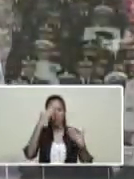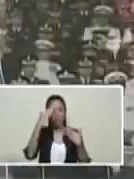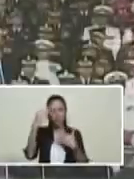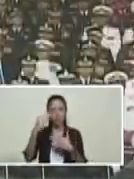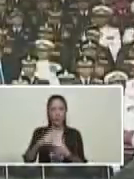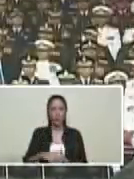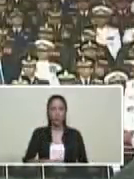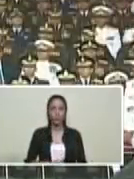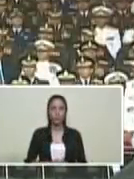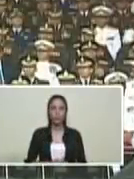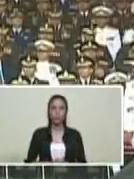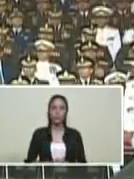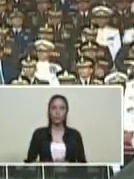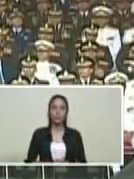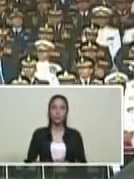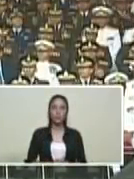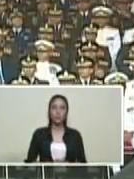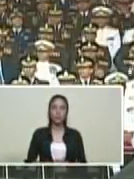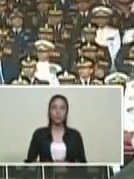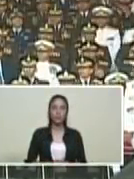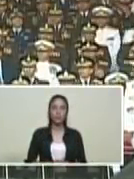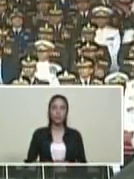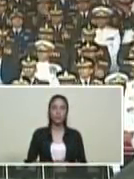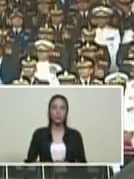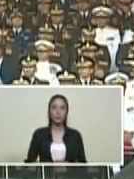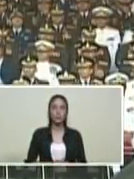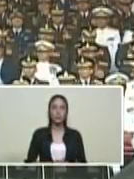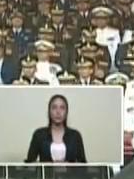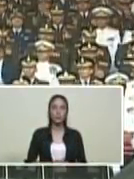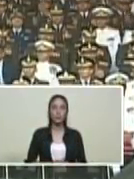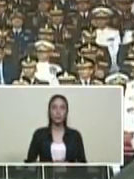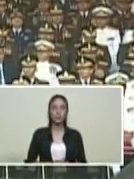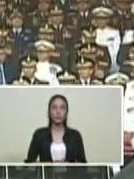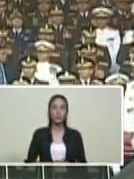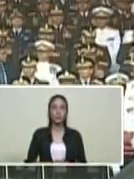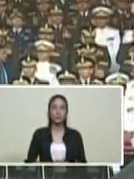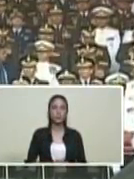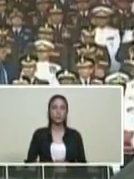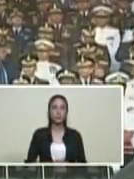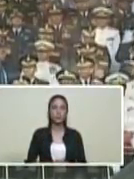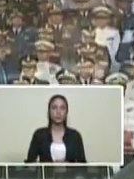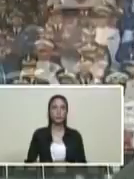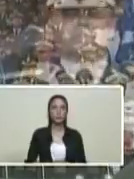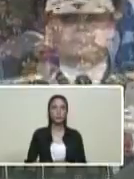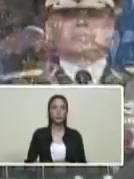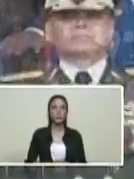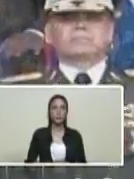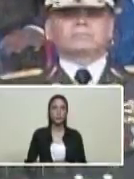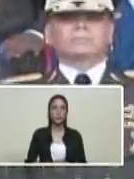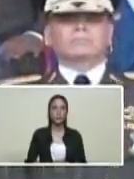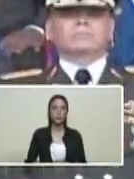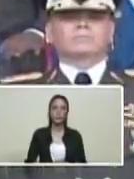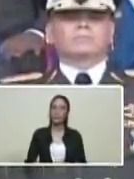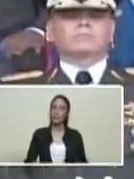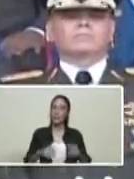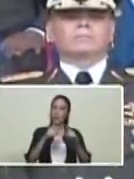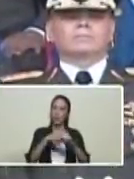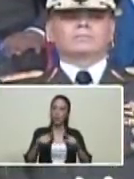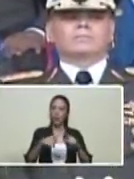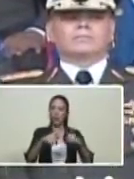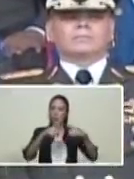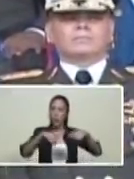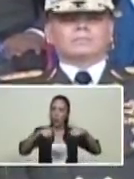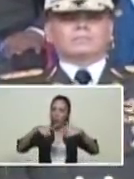conjunto de la fuerza armada nacional bolivariana comandantes de las regiones de defensa